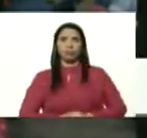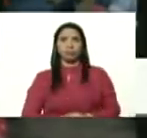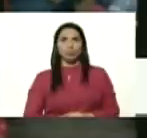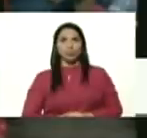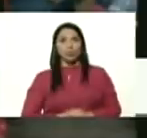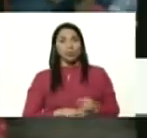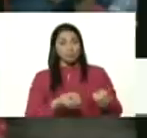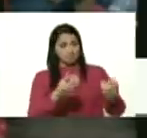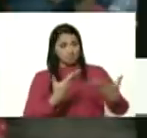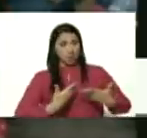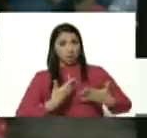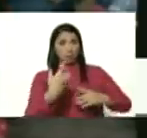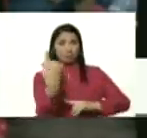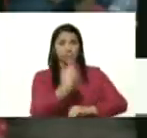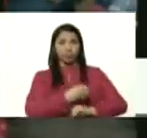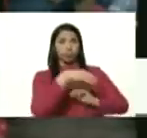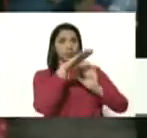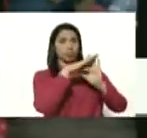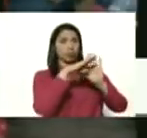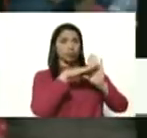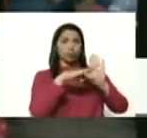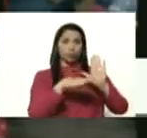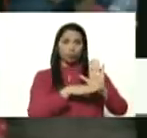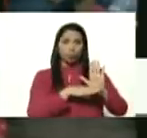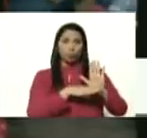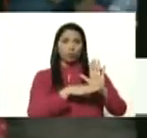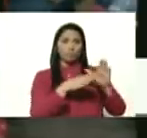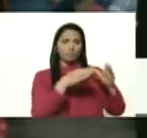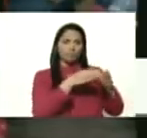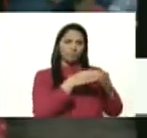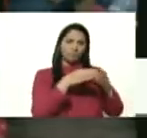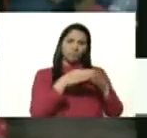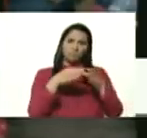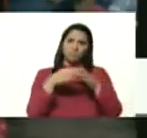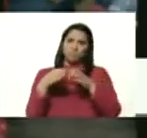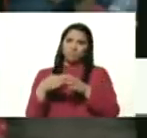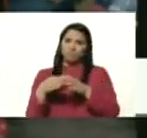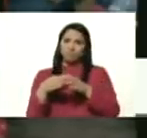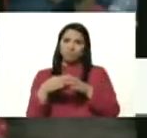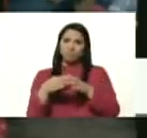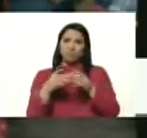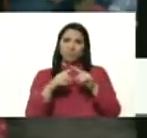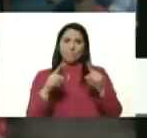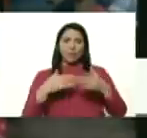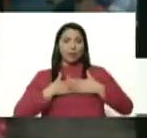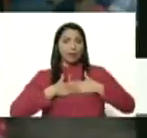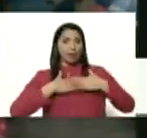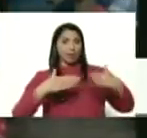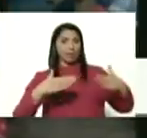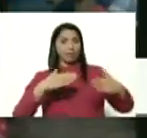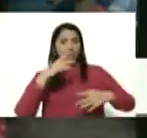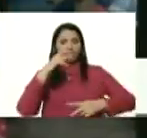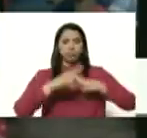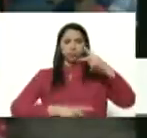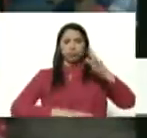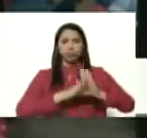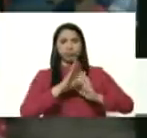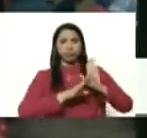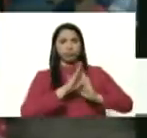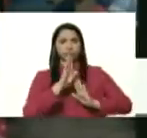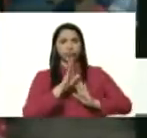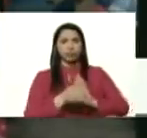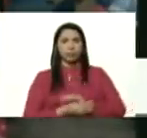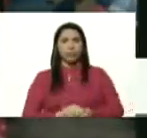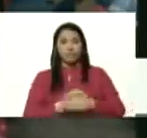recibiendo sus instrucciones y organizándolo en la fábrica para garantizar la producción. De